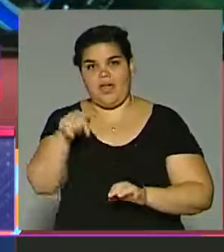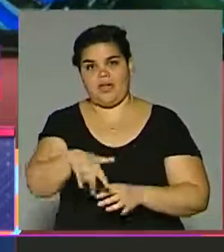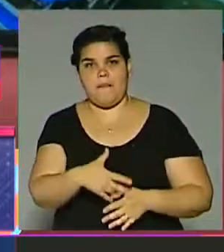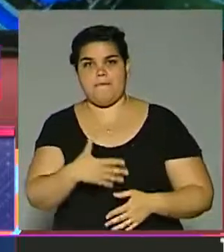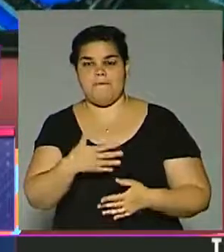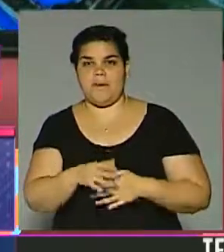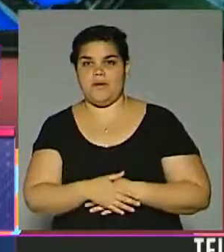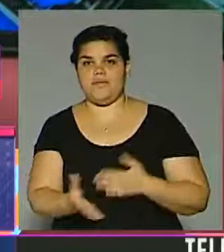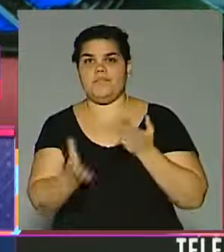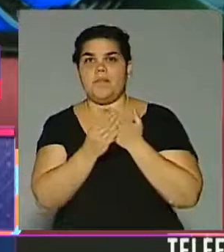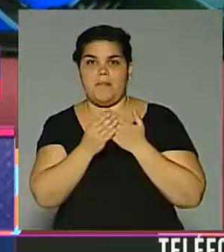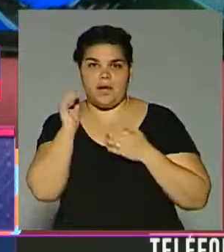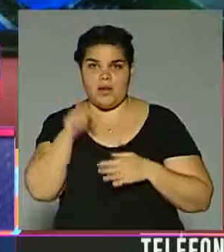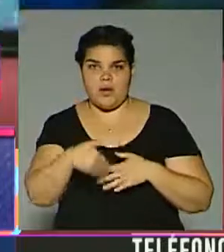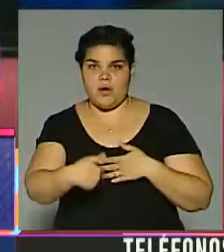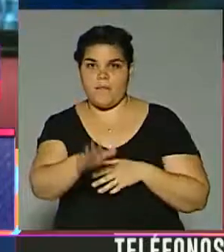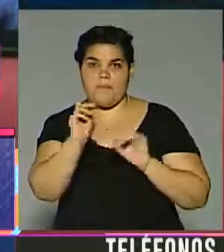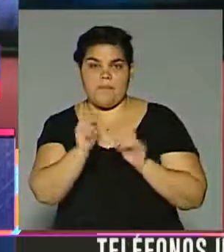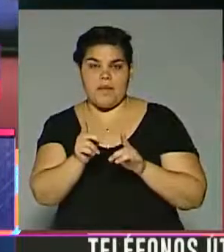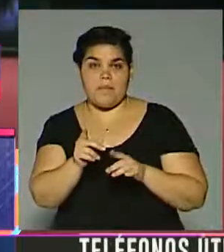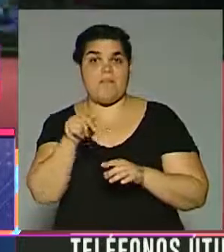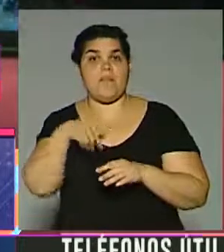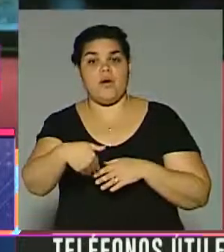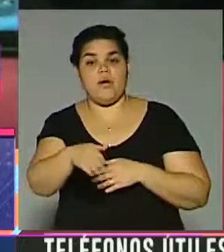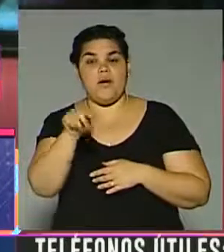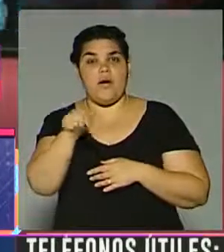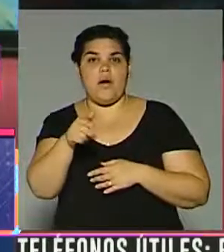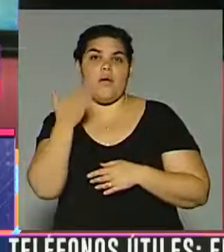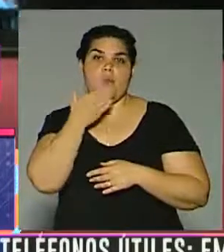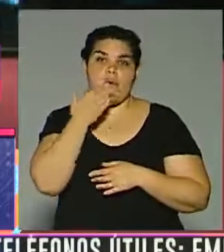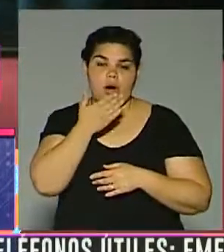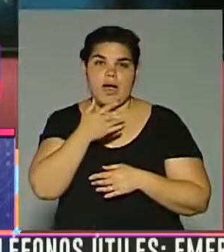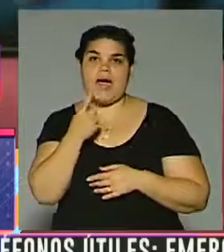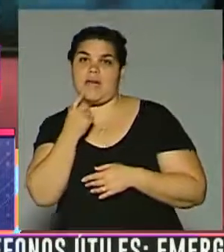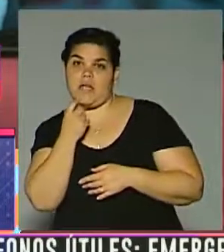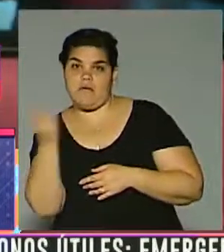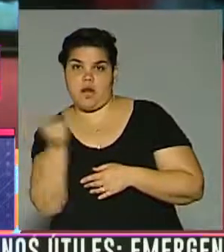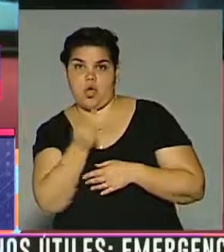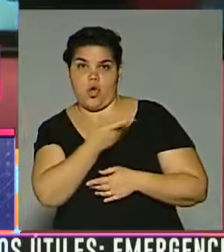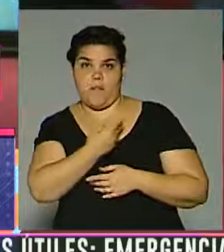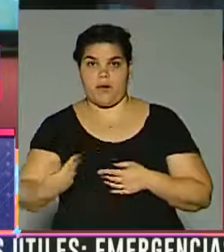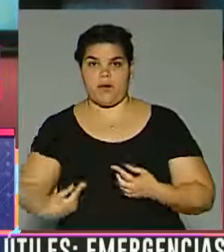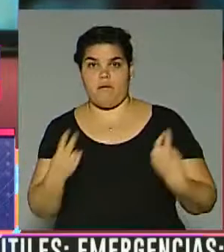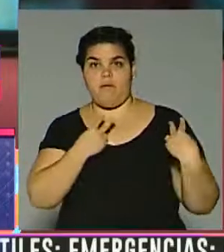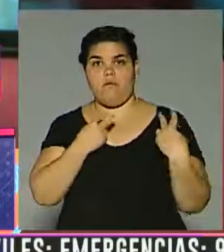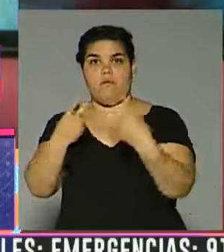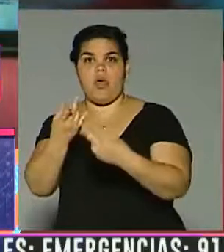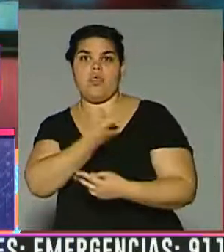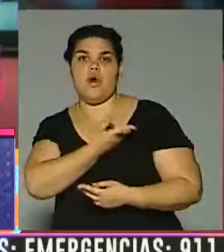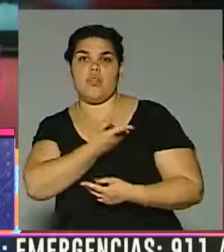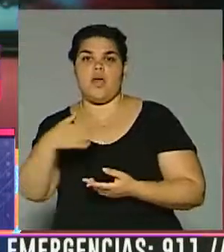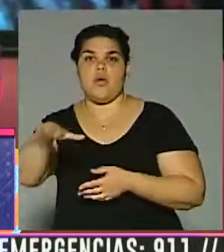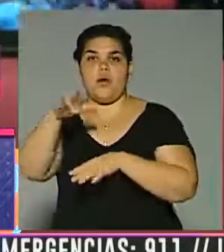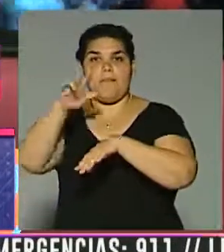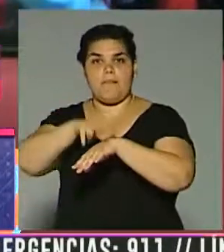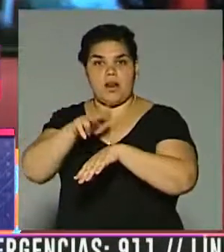fin de semana en Buenos Aires, en el Monumental, el presidente de Boca y de River, Angelici y D'Onofrio, viajaron a Paraguay para hablar con el presidente